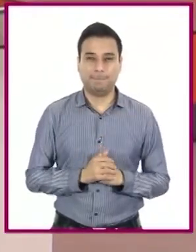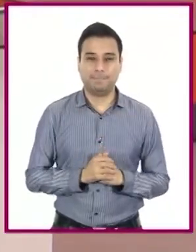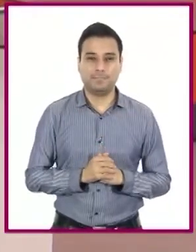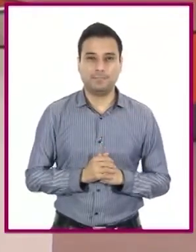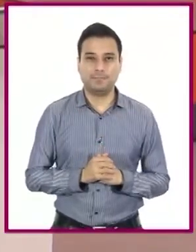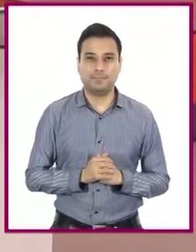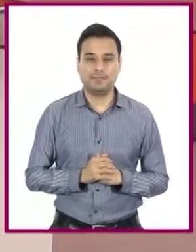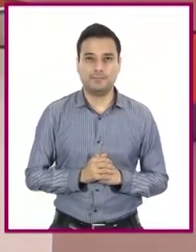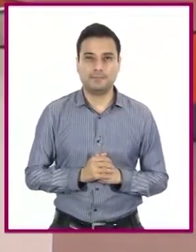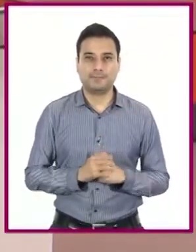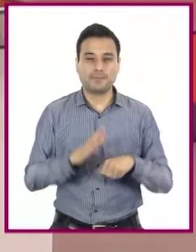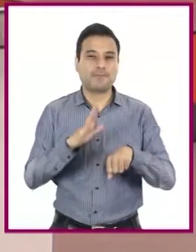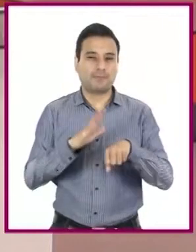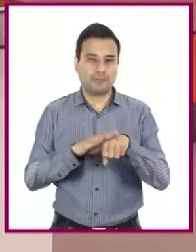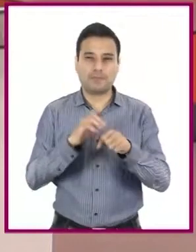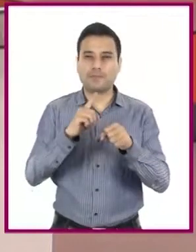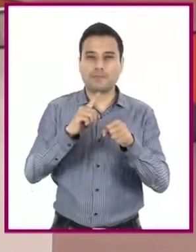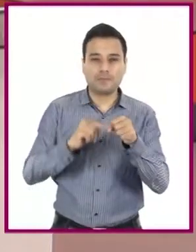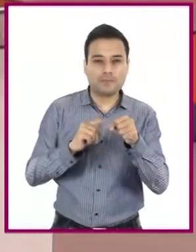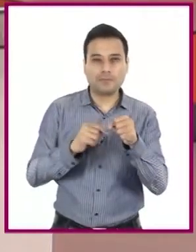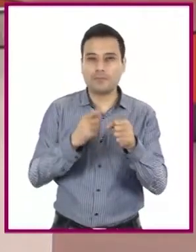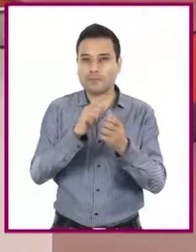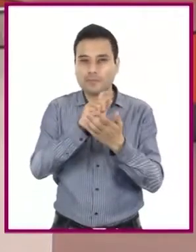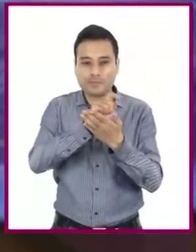Vamos a ponerle más color aquí.